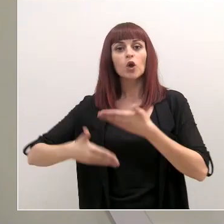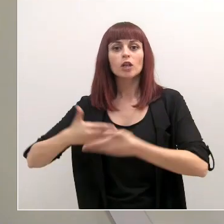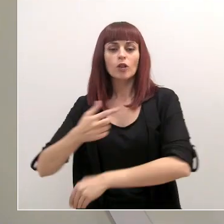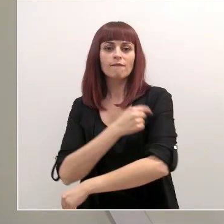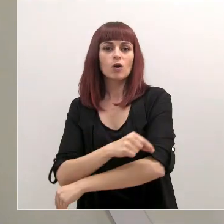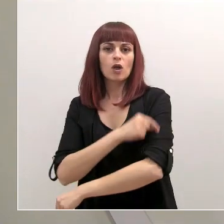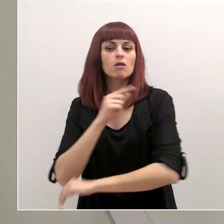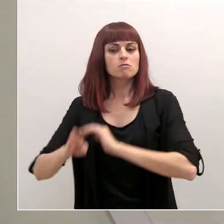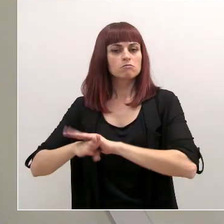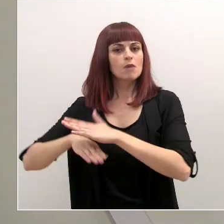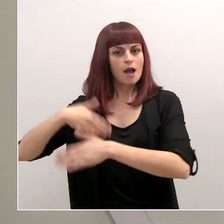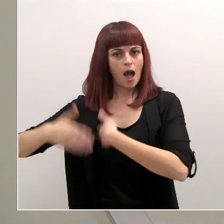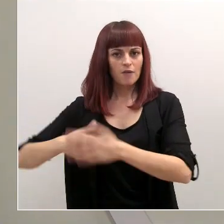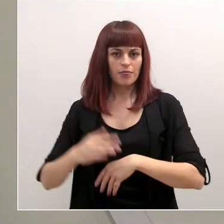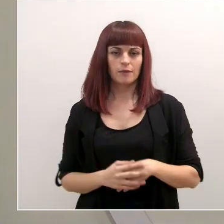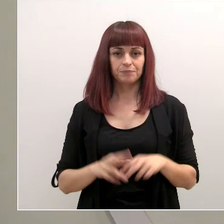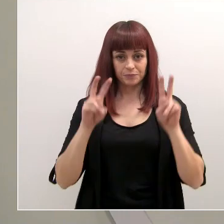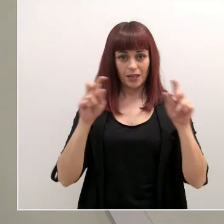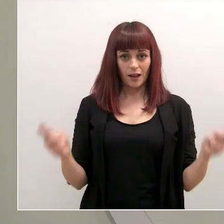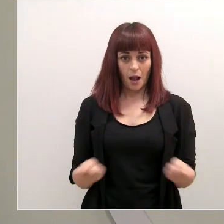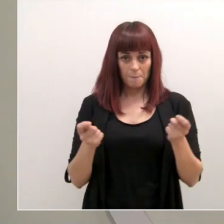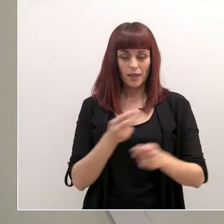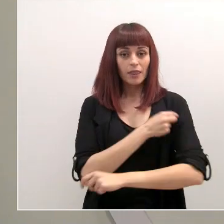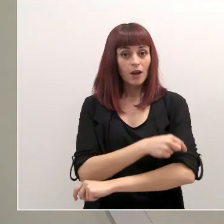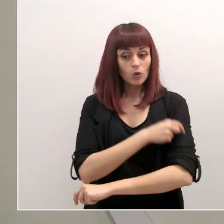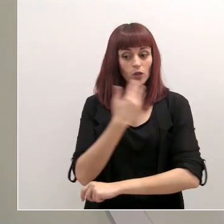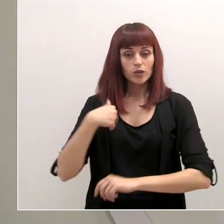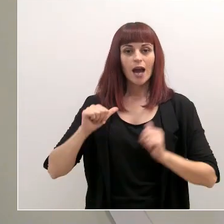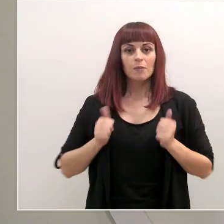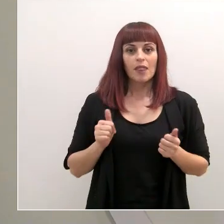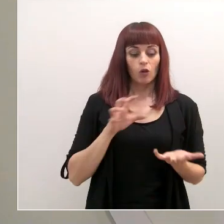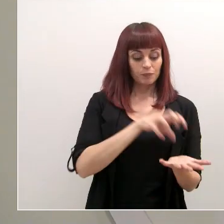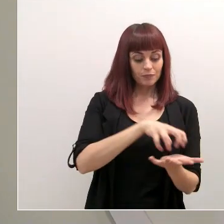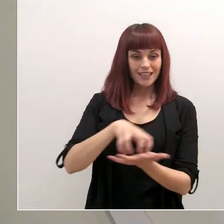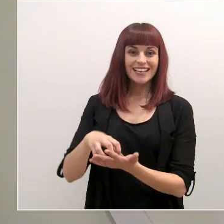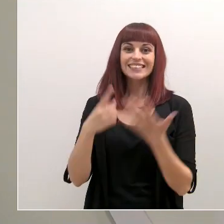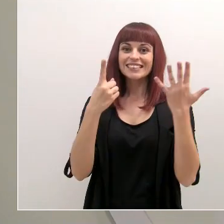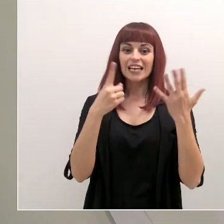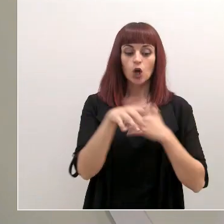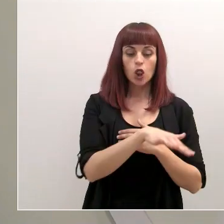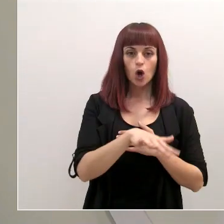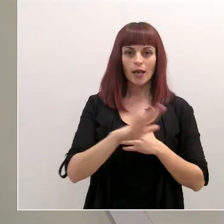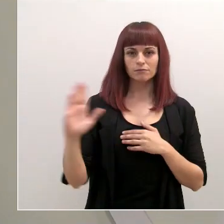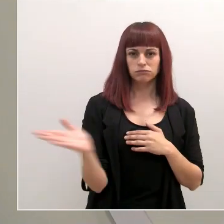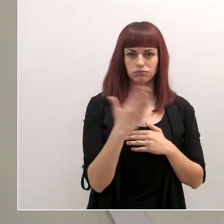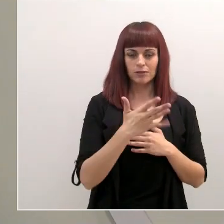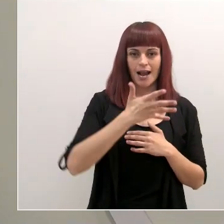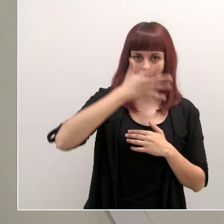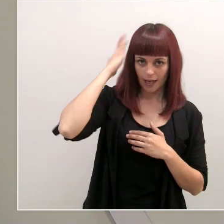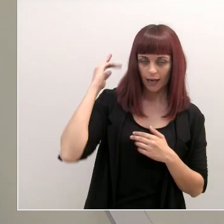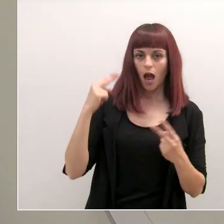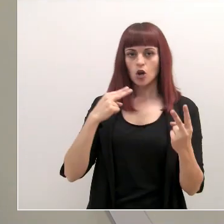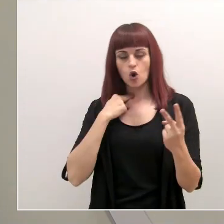vacunación. Respecto a la campaña de vacunación, ya están en marcha 6 puntos de vacunación masiva en Cartagena,